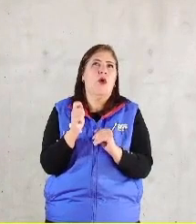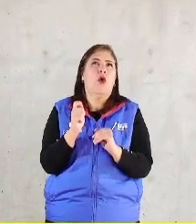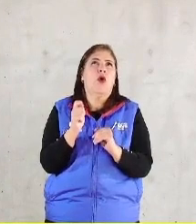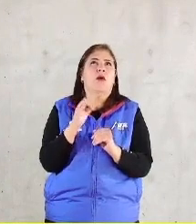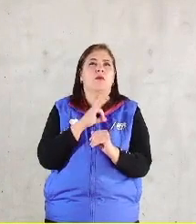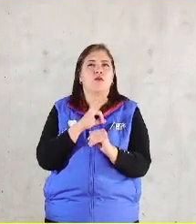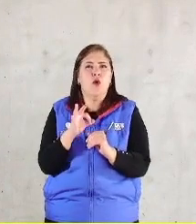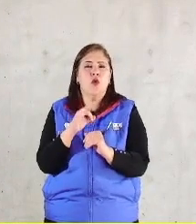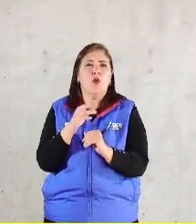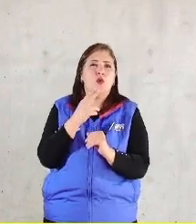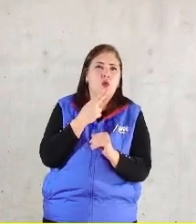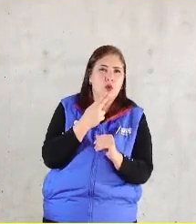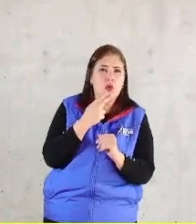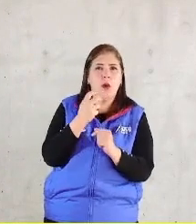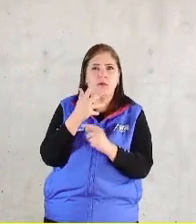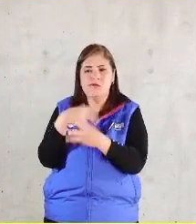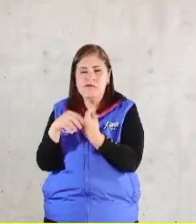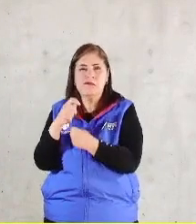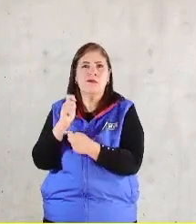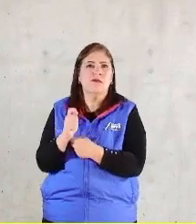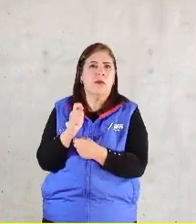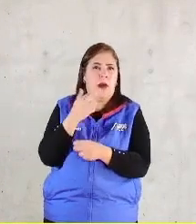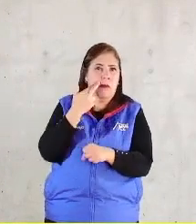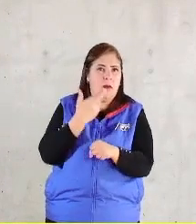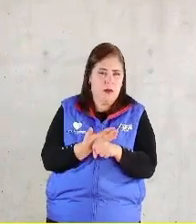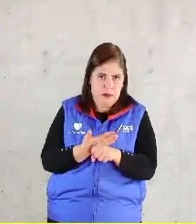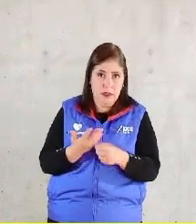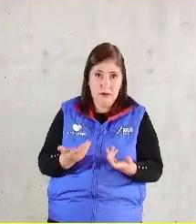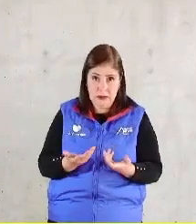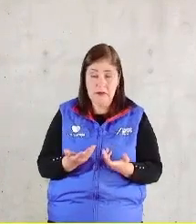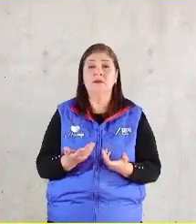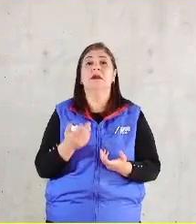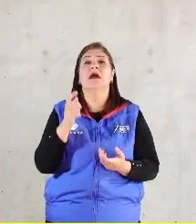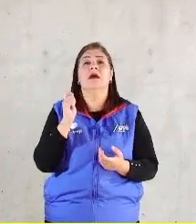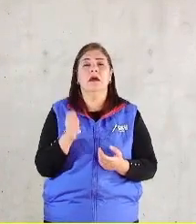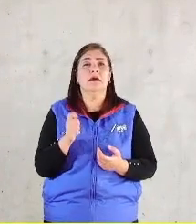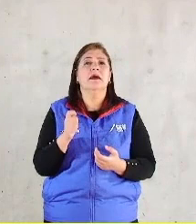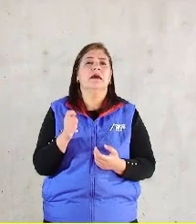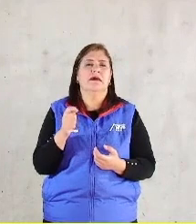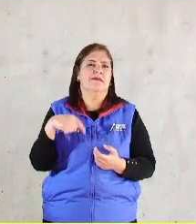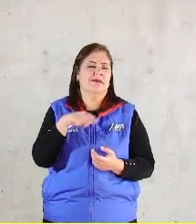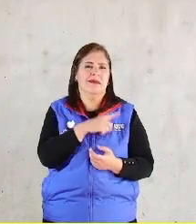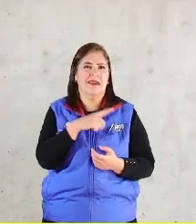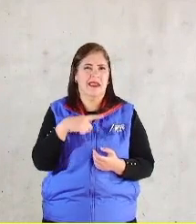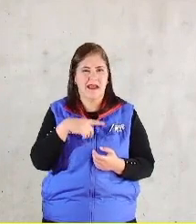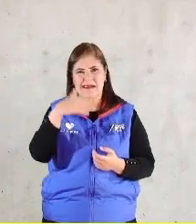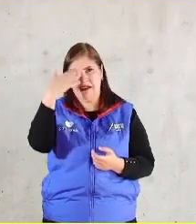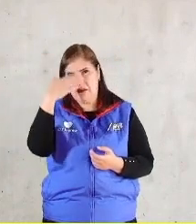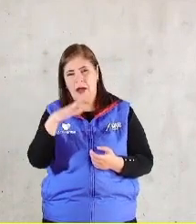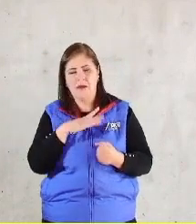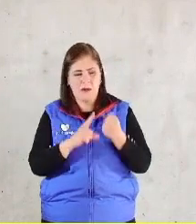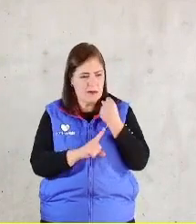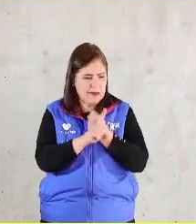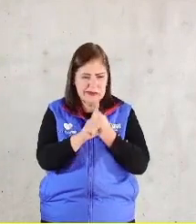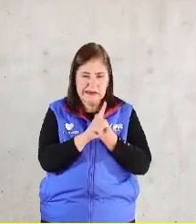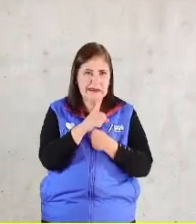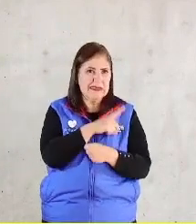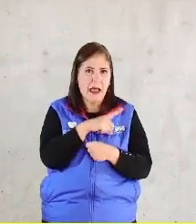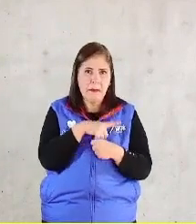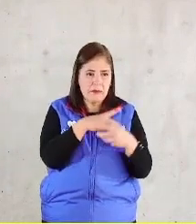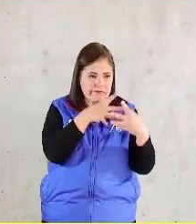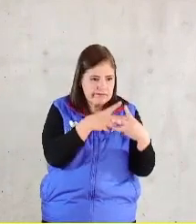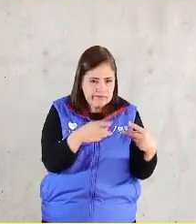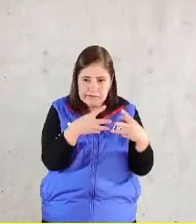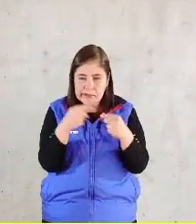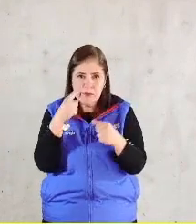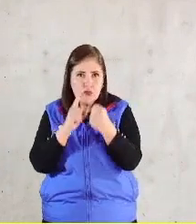responsable. Esta es la manera de empezar a ver dónde están los problemas que tenemos que de alguna manera empezar a solucionar y tenemos